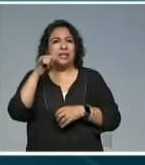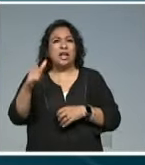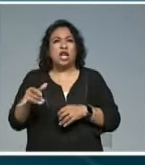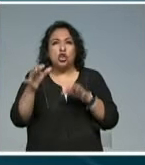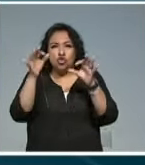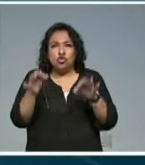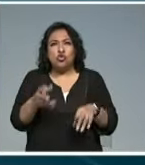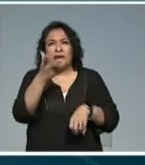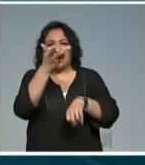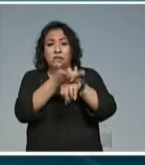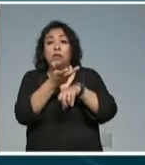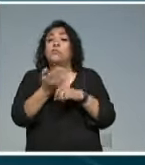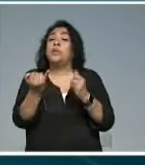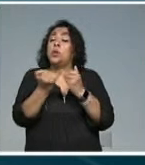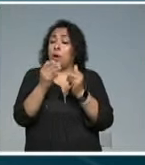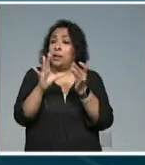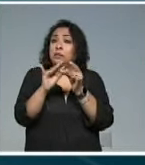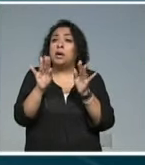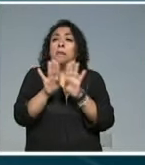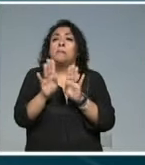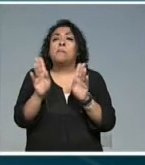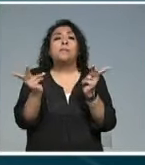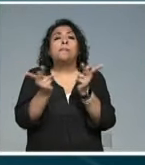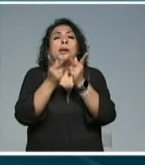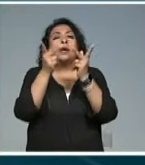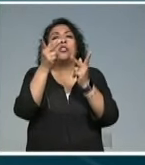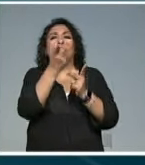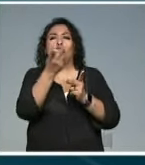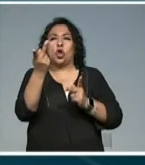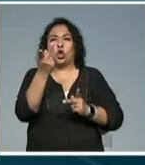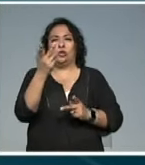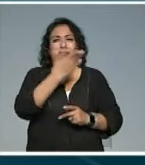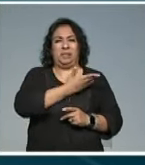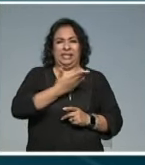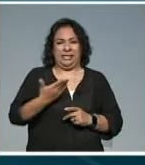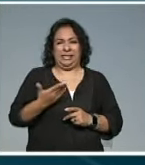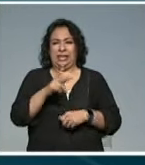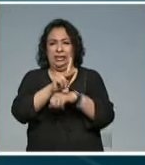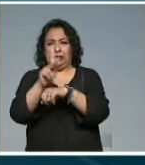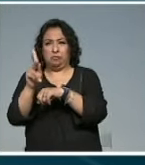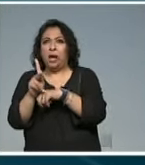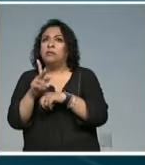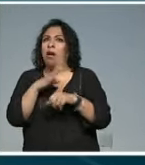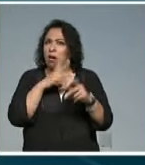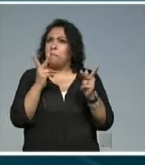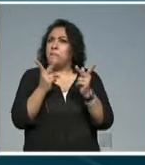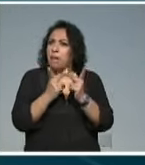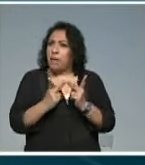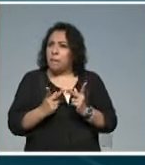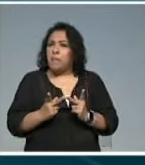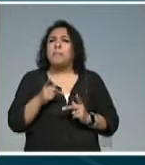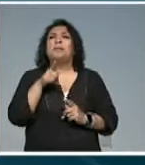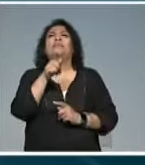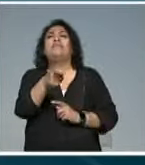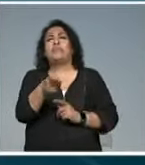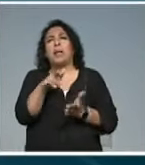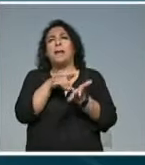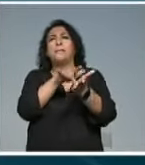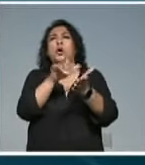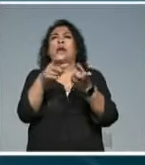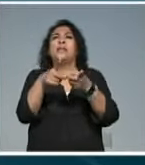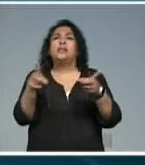nacionalizado estadounidense también se refirió a las similitudes entre ambos líderes y sus naciones, las cuales, entre otras, apuntan a un apoyo